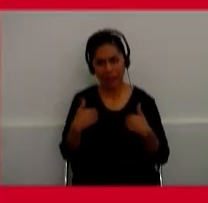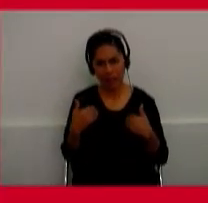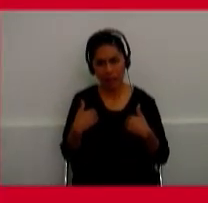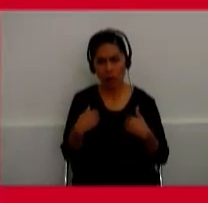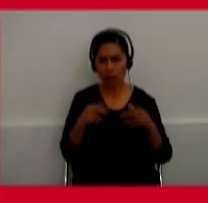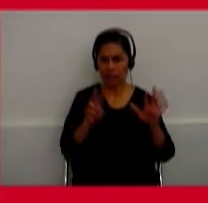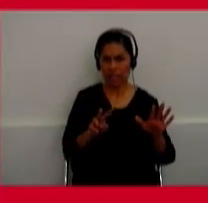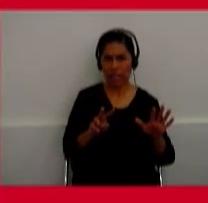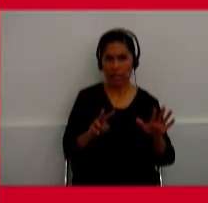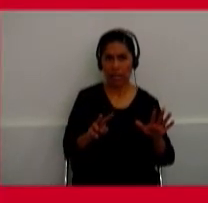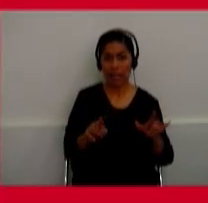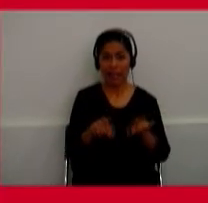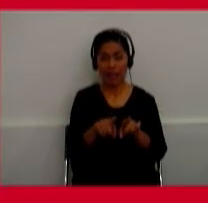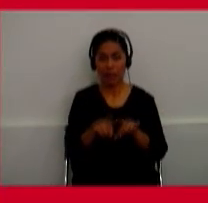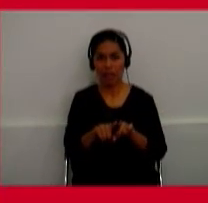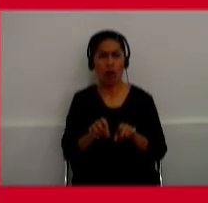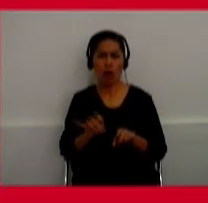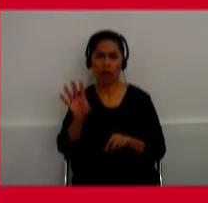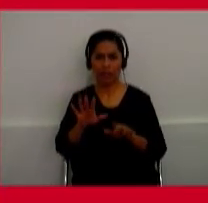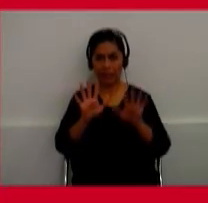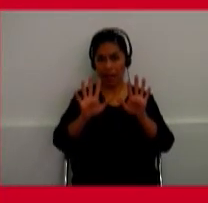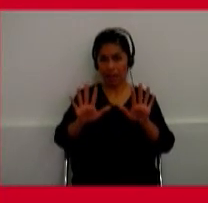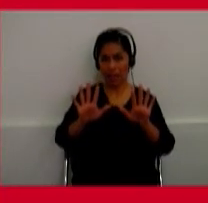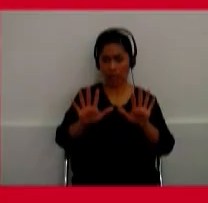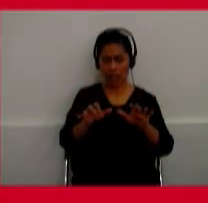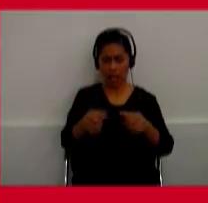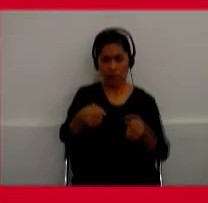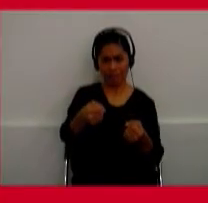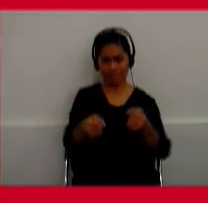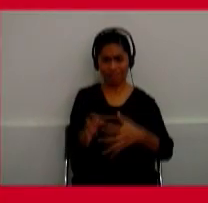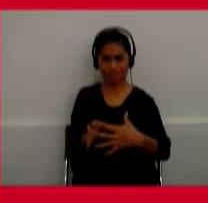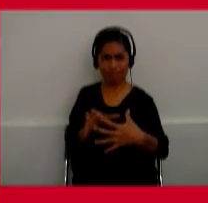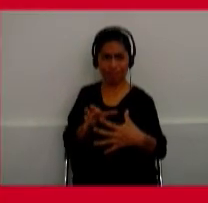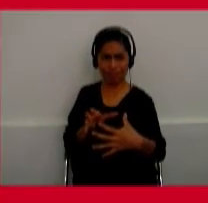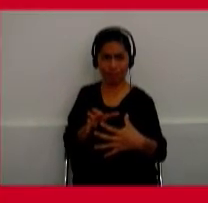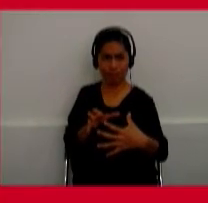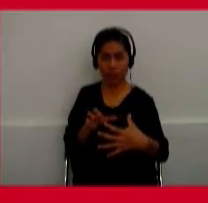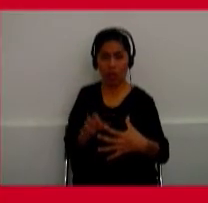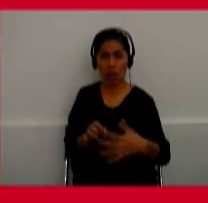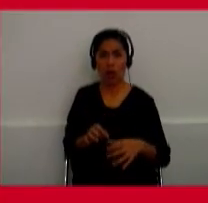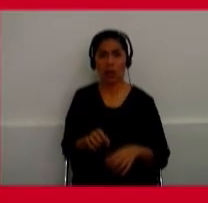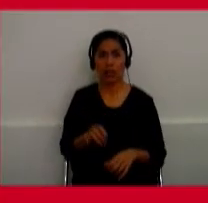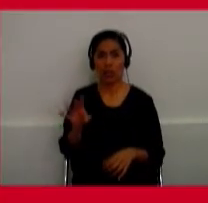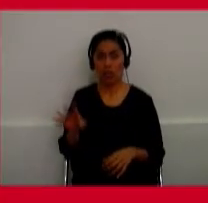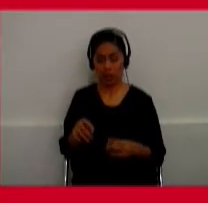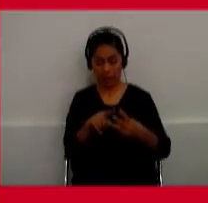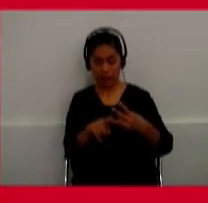10 camiones Komatsu 980E y 8 camiones 798. Entonces,